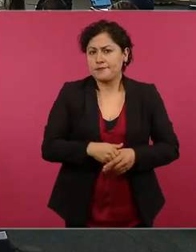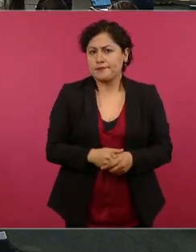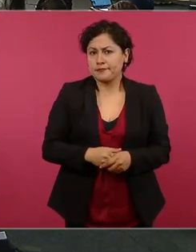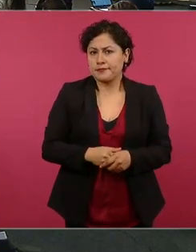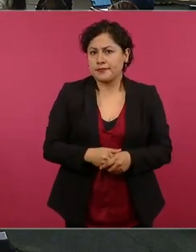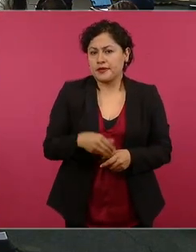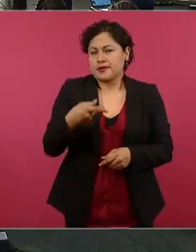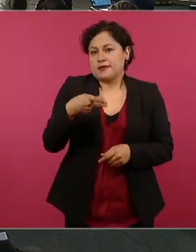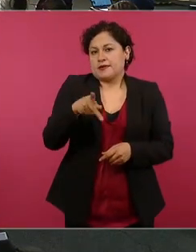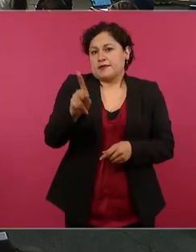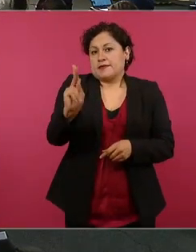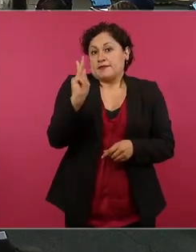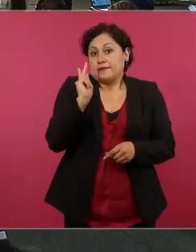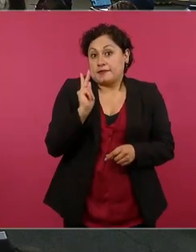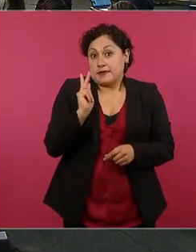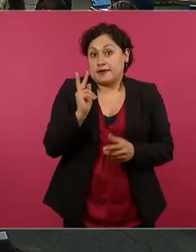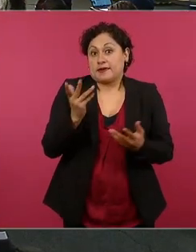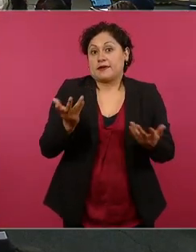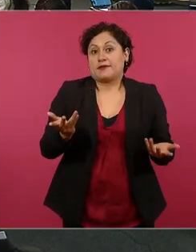pero las públicas.